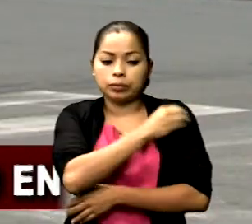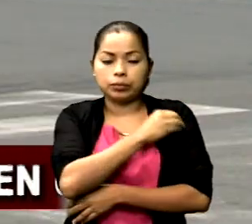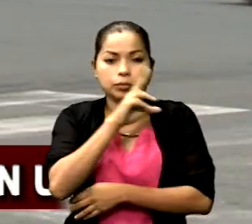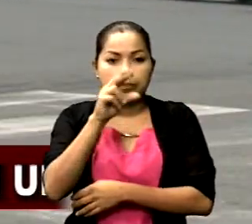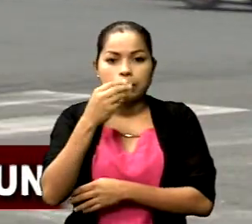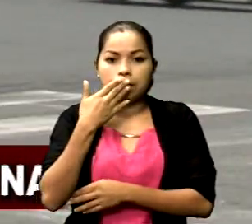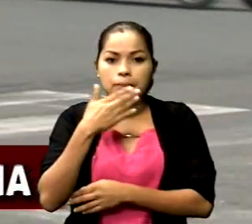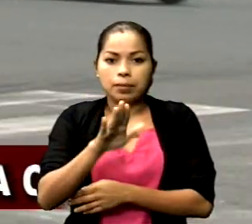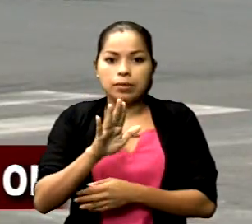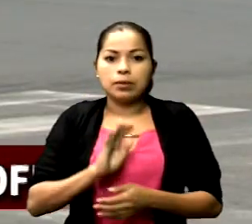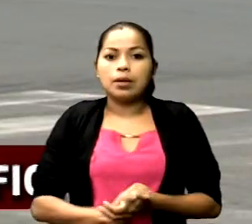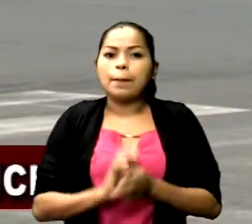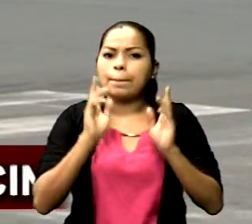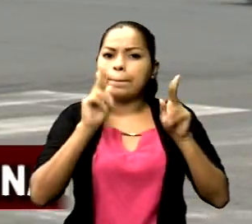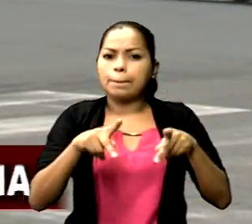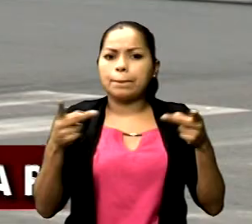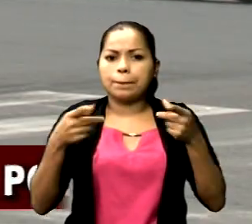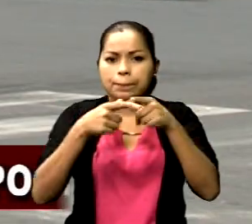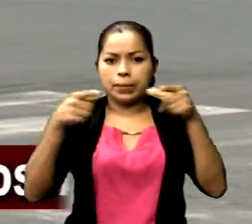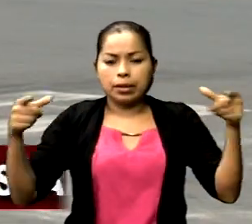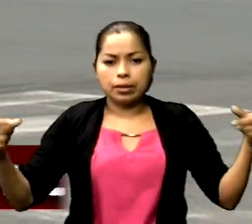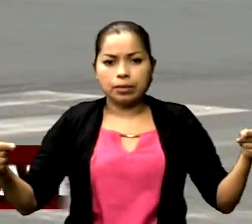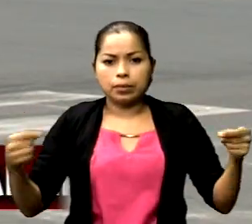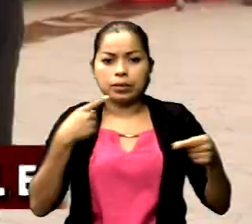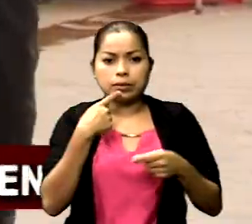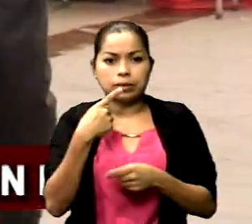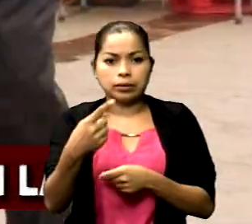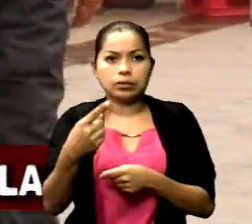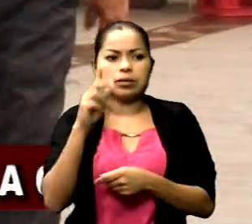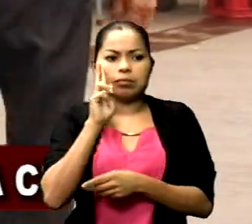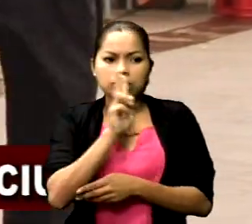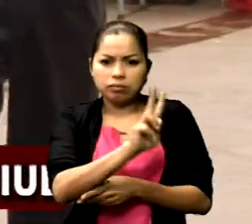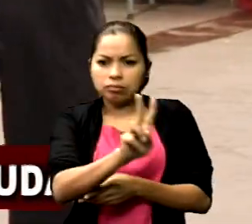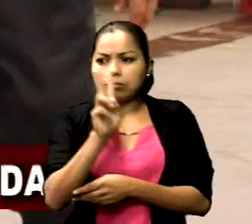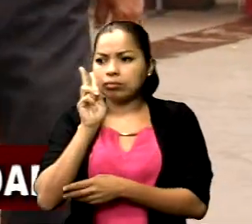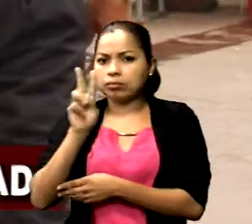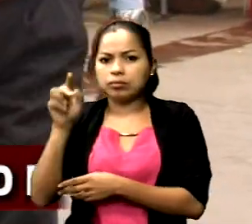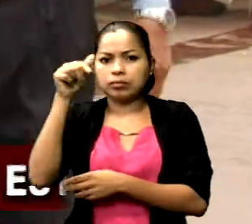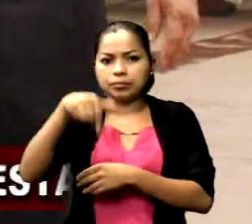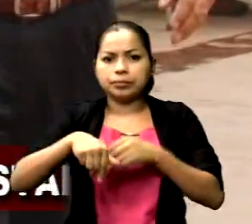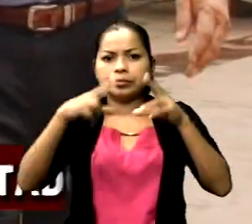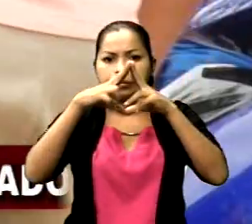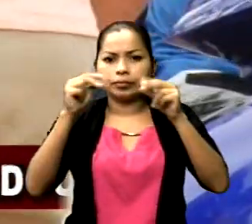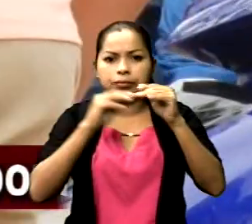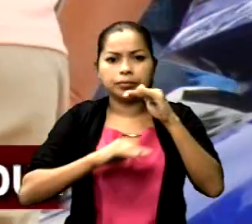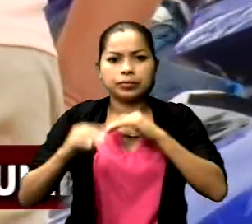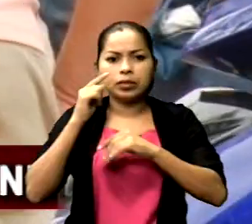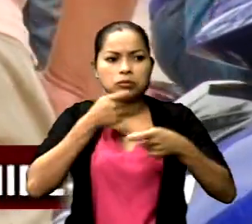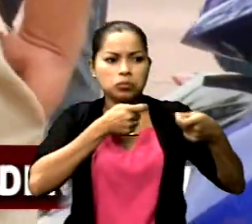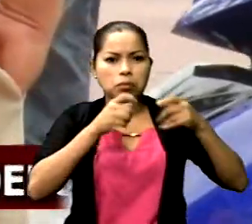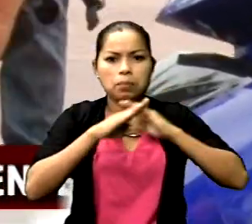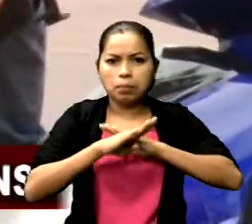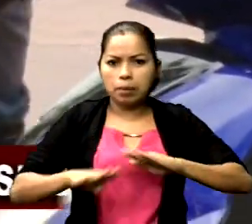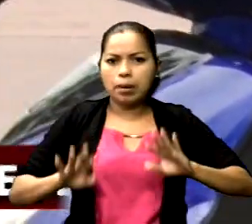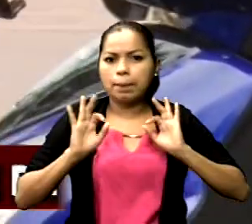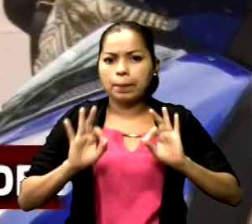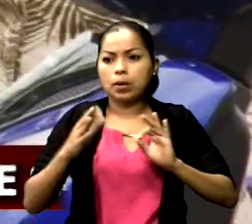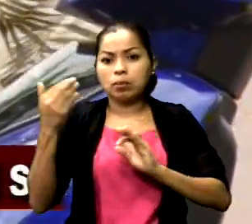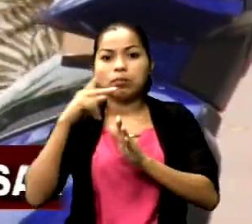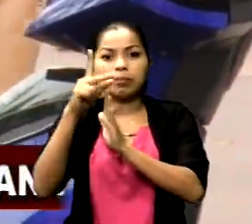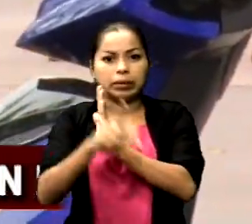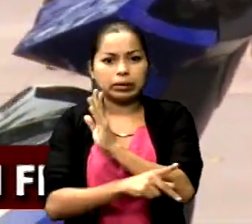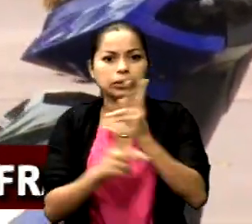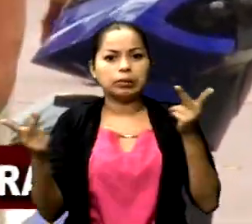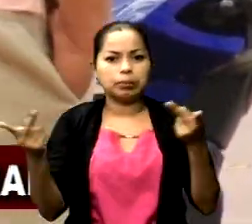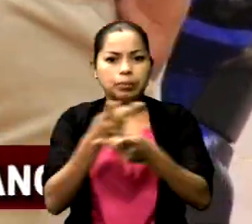nada. Pobladores de Managua destacan que es visible que en Nicaragua hay más seguridad en comparación con otros